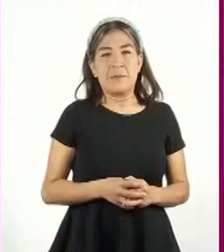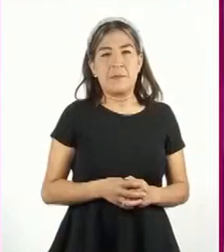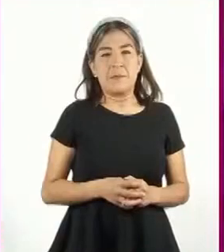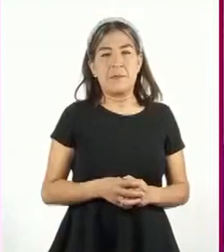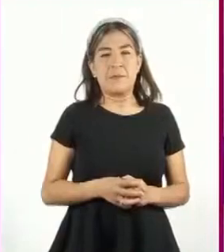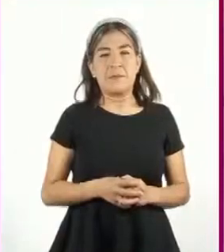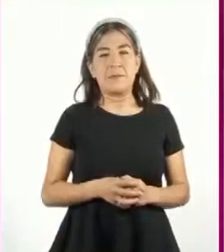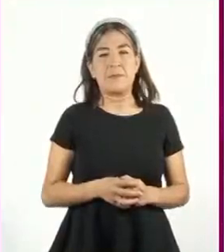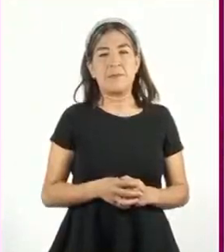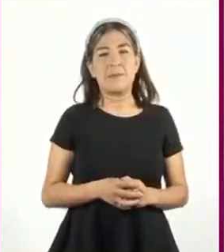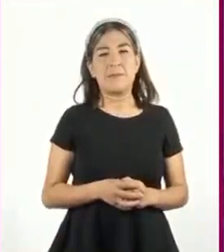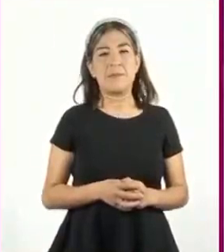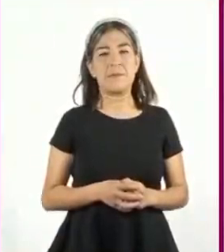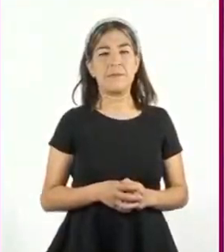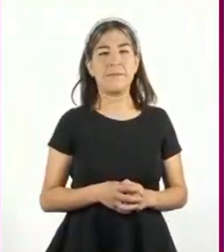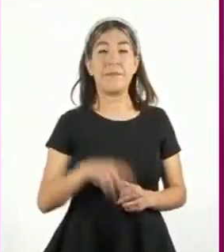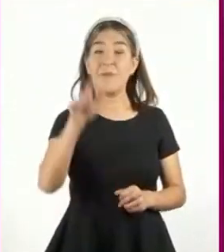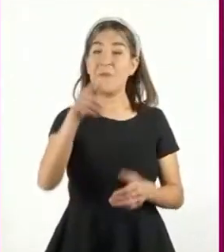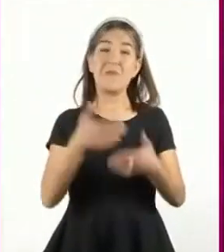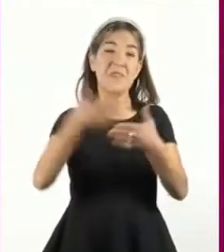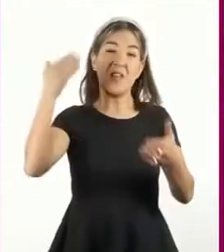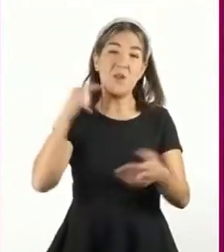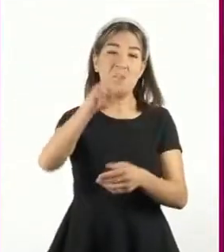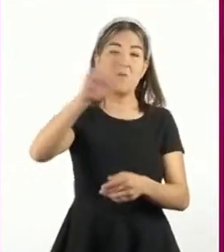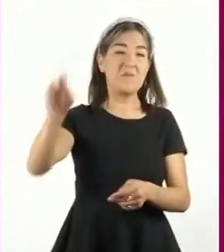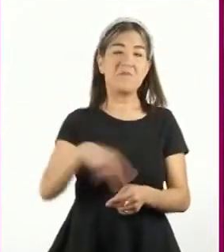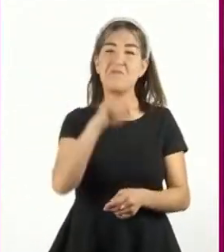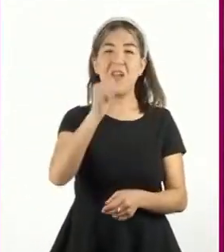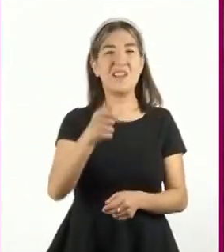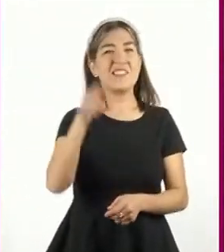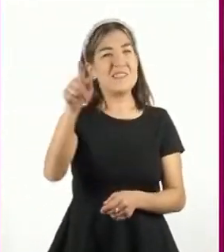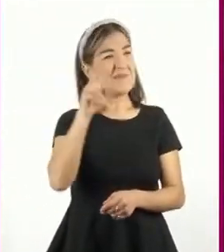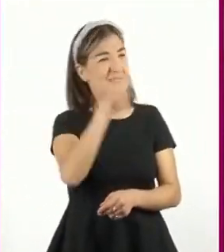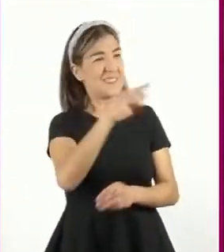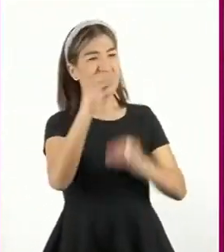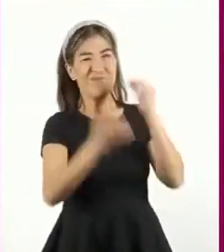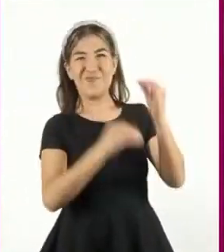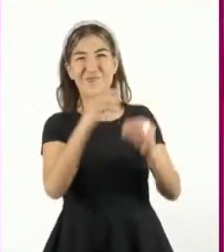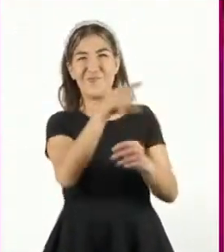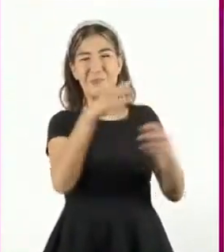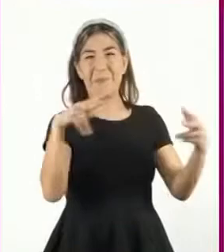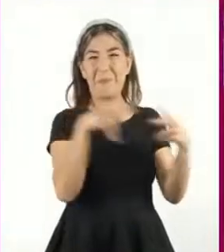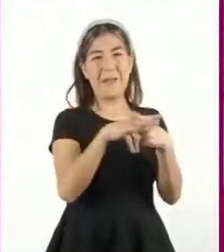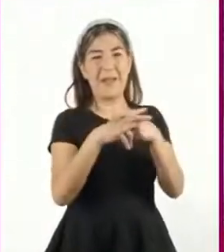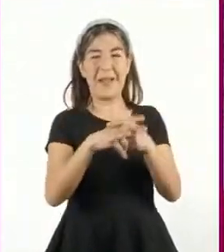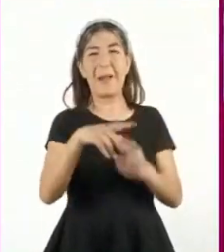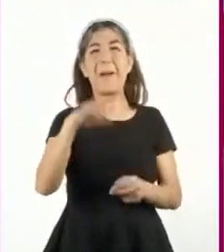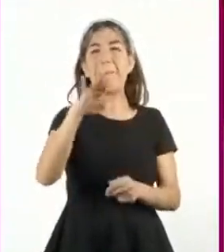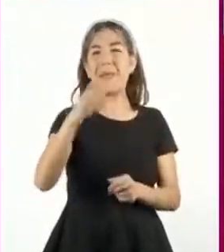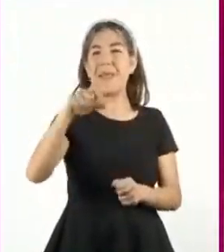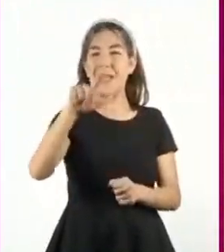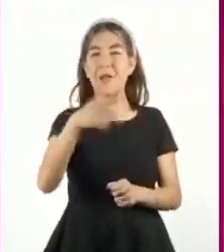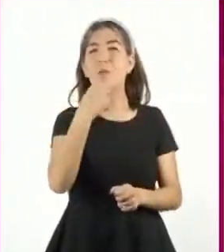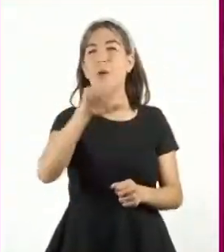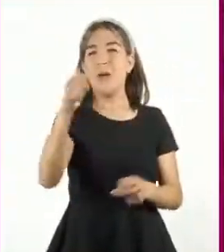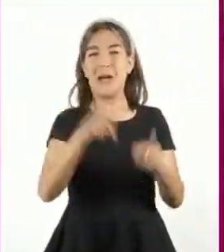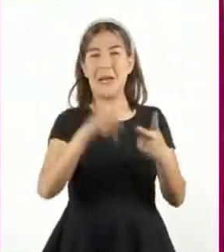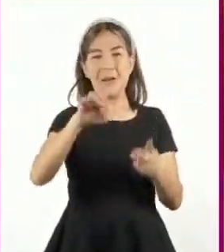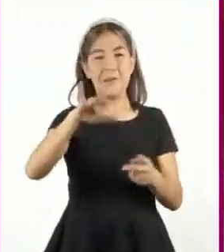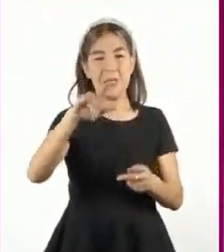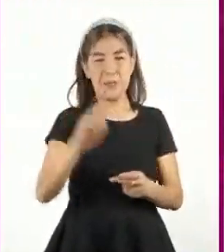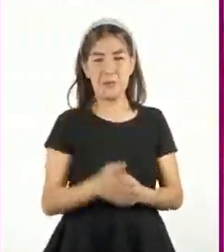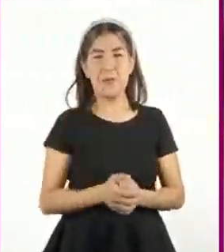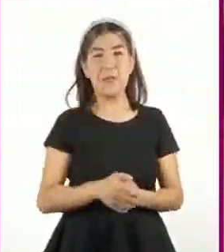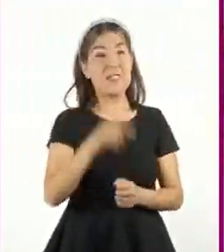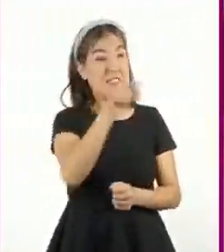Como no viniste el fin de semana, no pudiste ver la pelea entre Miguel y Emilio. Bueno, pero cuéntame, ¿qué pasó?